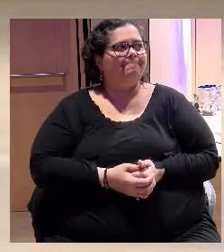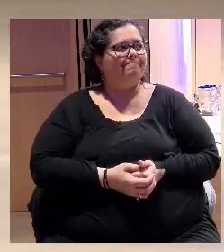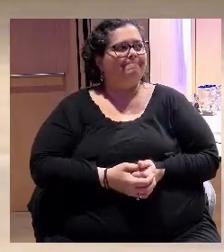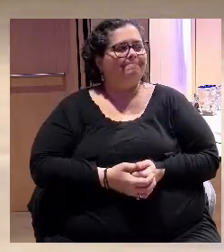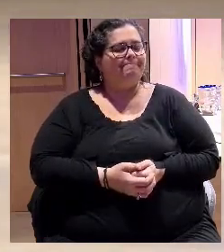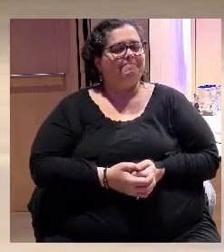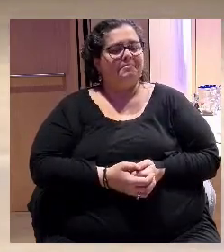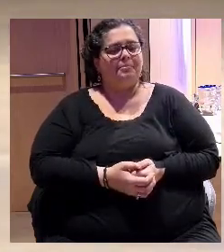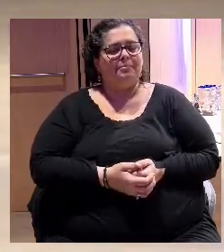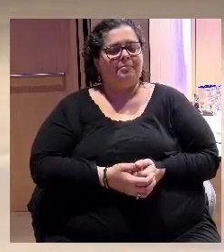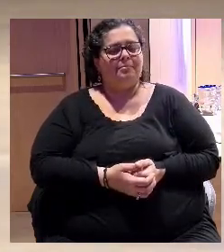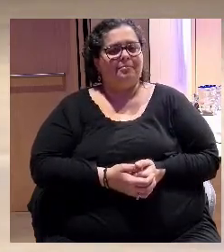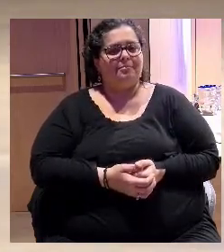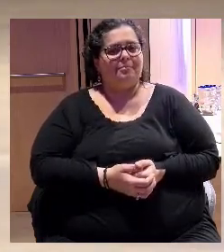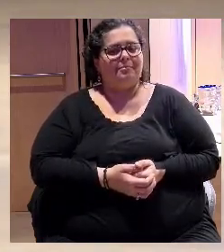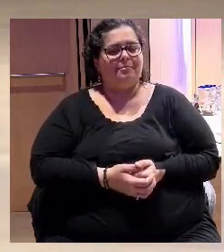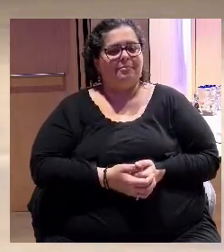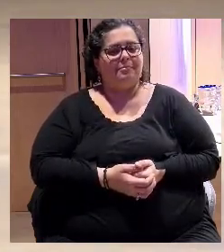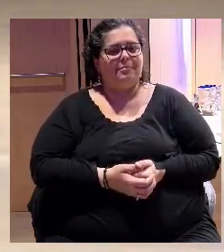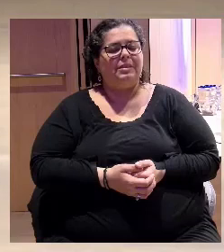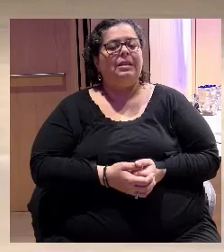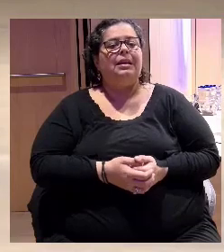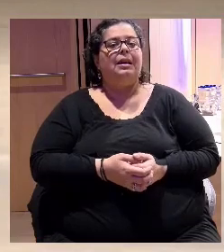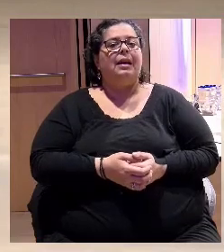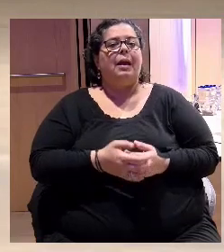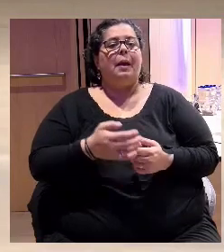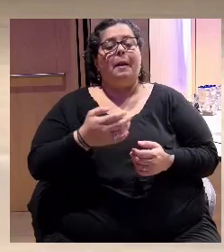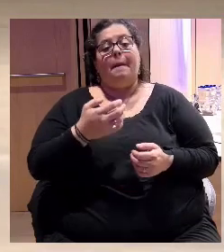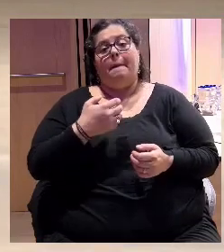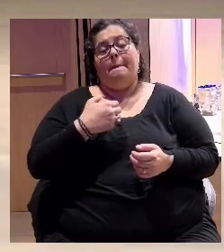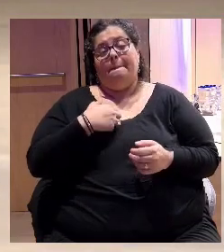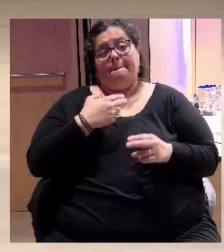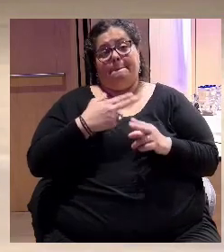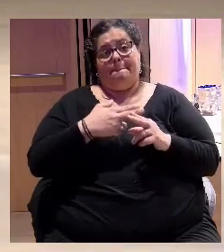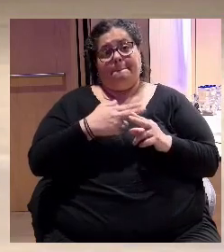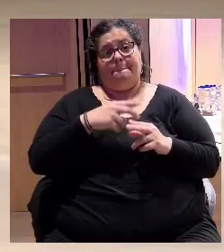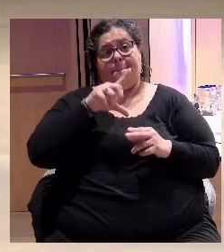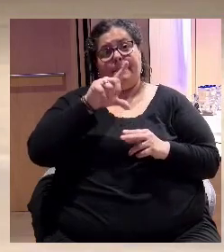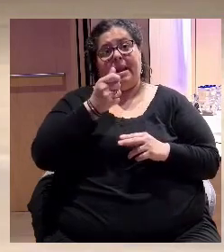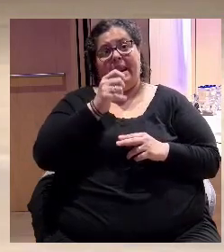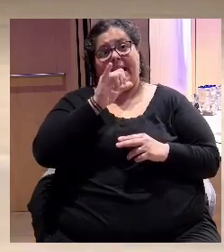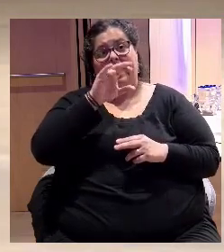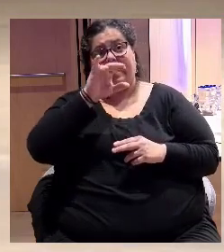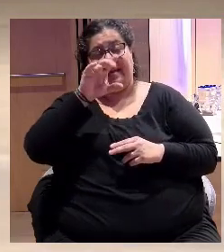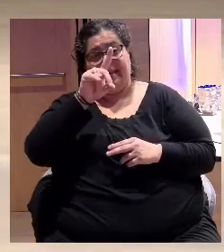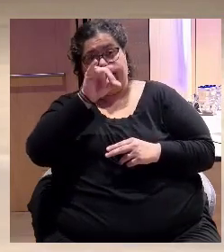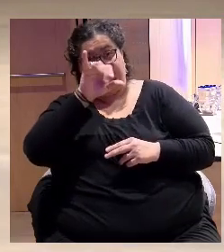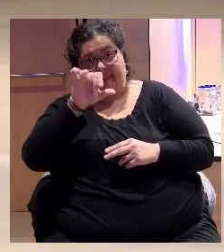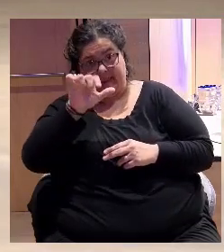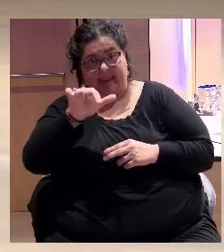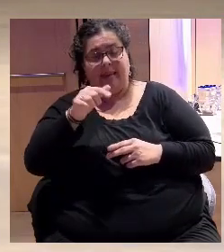Como bien decía Marcelo, mi nombre es Ladies Aguilera, soy directora de la División de Promoción de Políticas Públicas